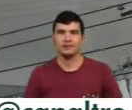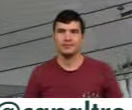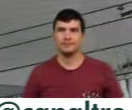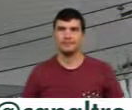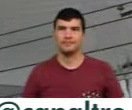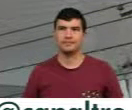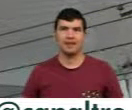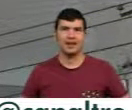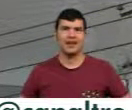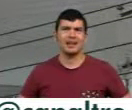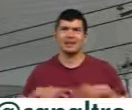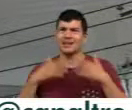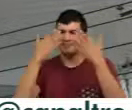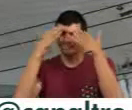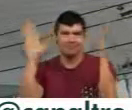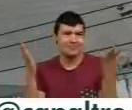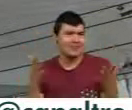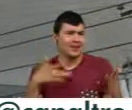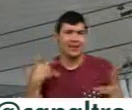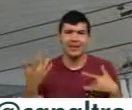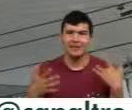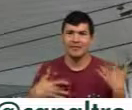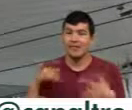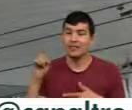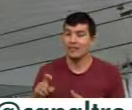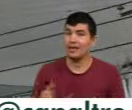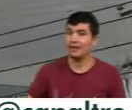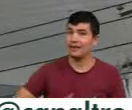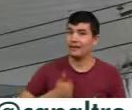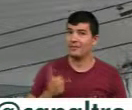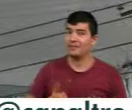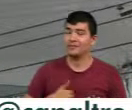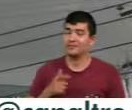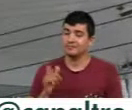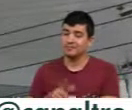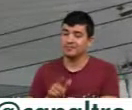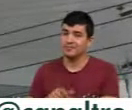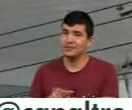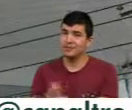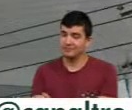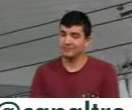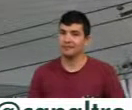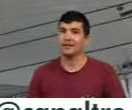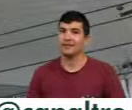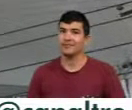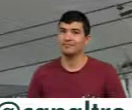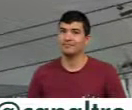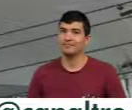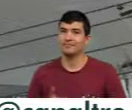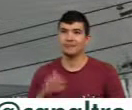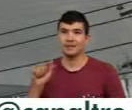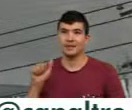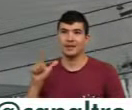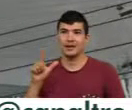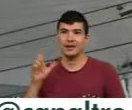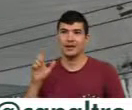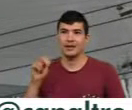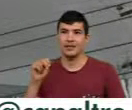La vida es tan incierta que la felicidad debe aprovecharse en el momento en el que se presenta. Alexandre